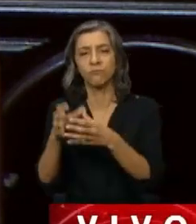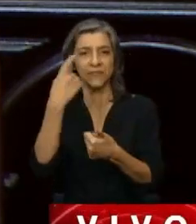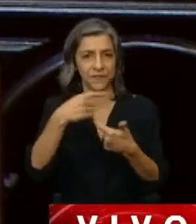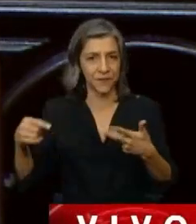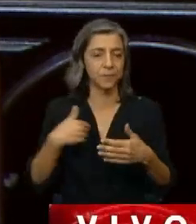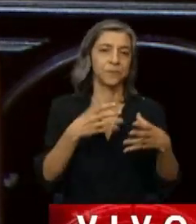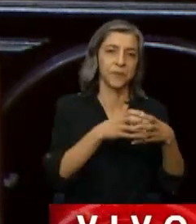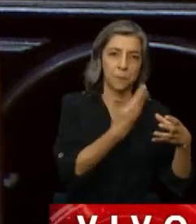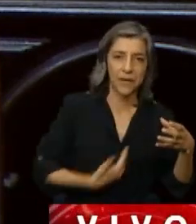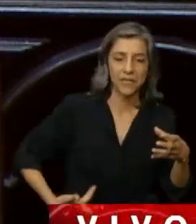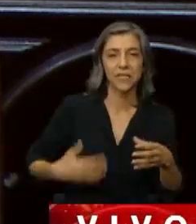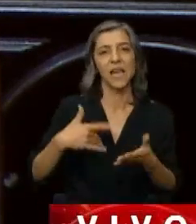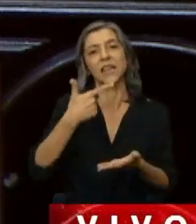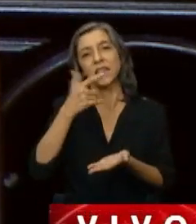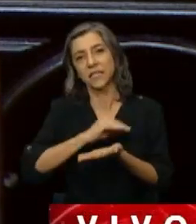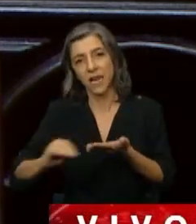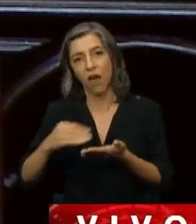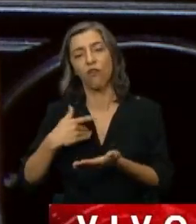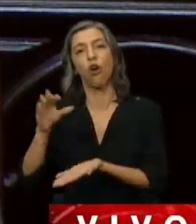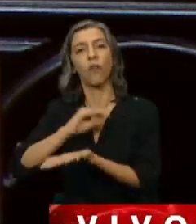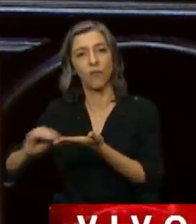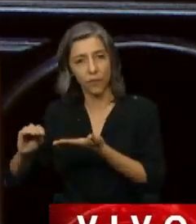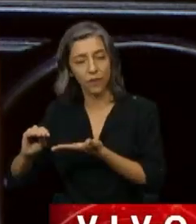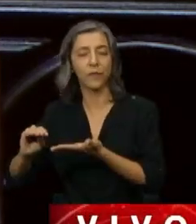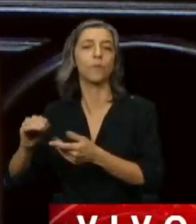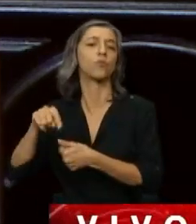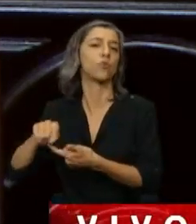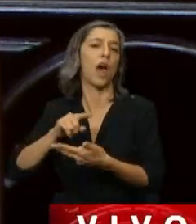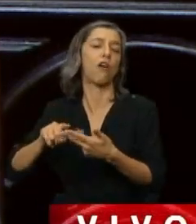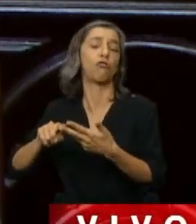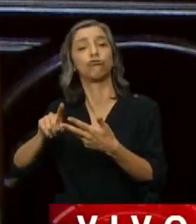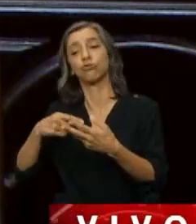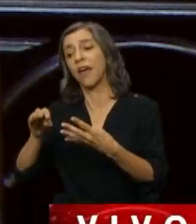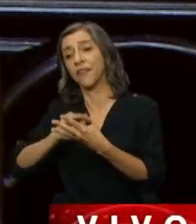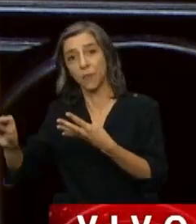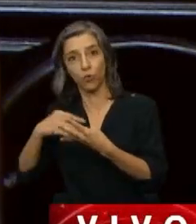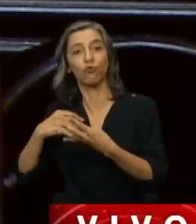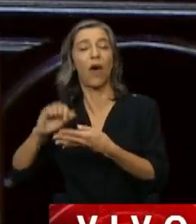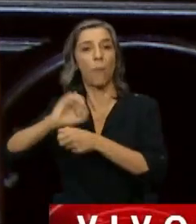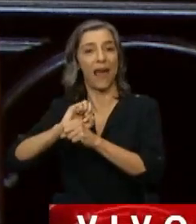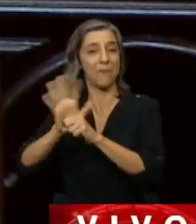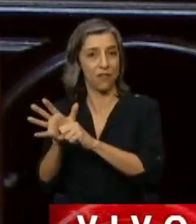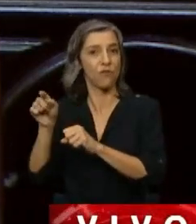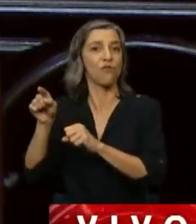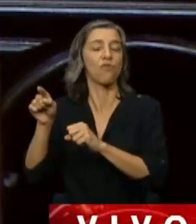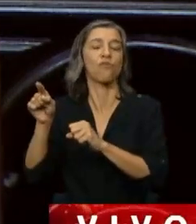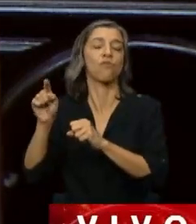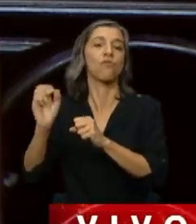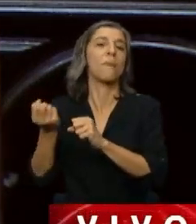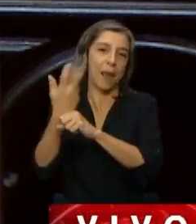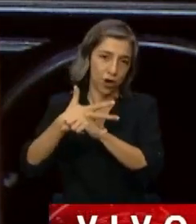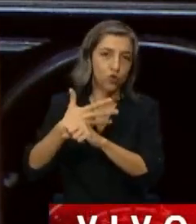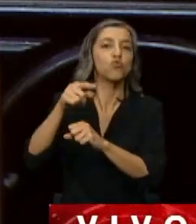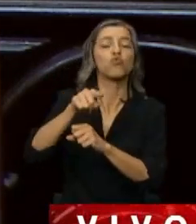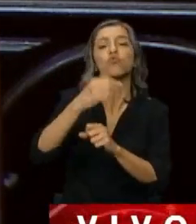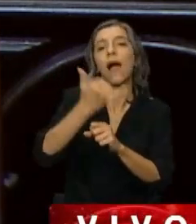senadores, diputados del Mercosur y en varios distritos, autoridades provinciales y municipales. En